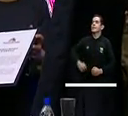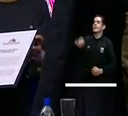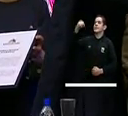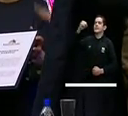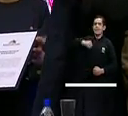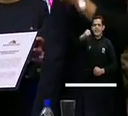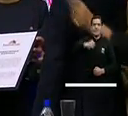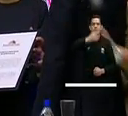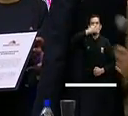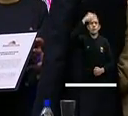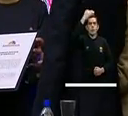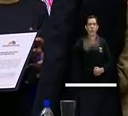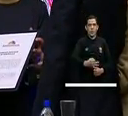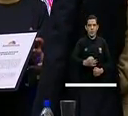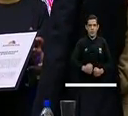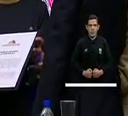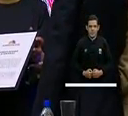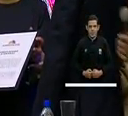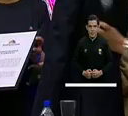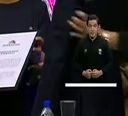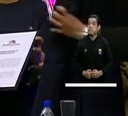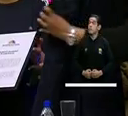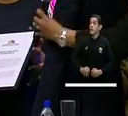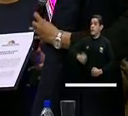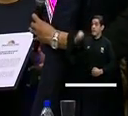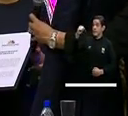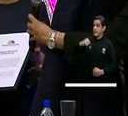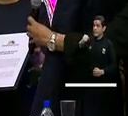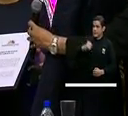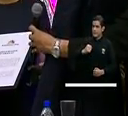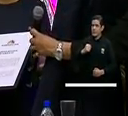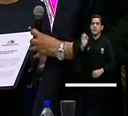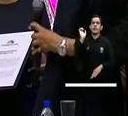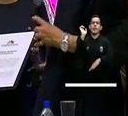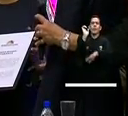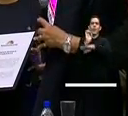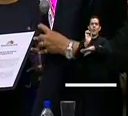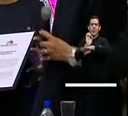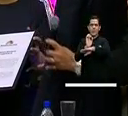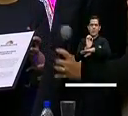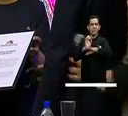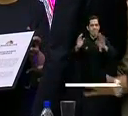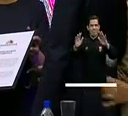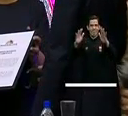juro. Si así lo hace, que la patria...